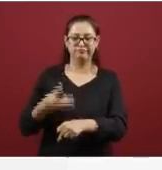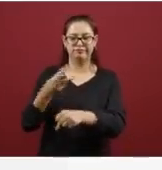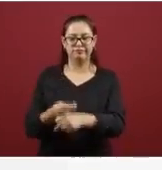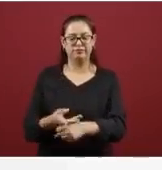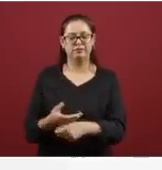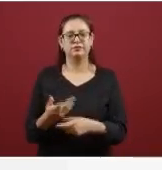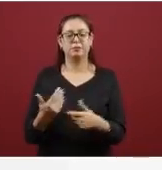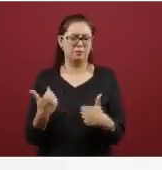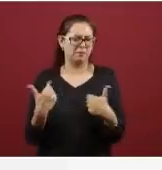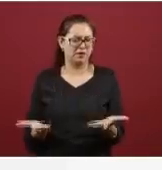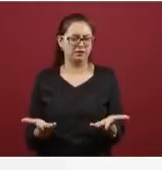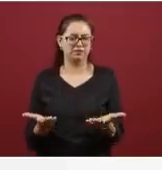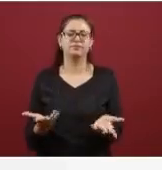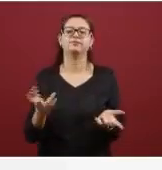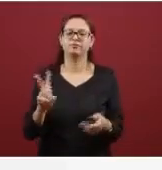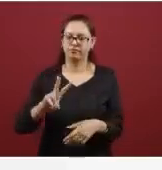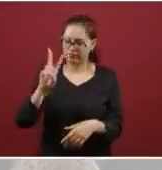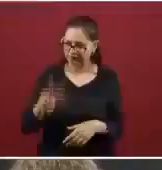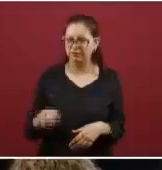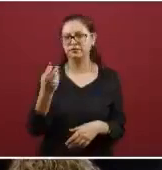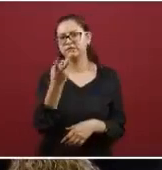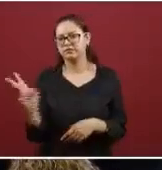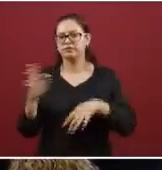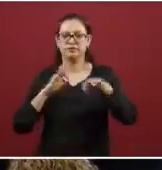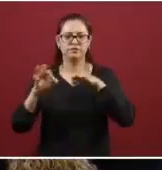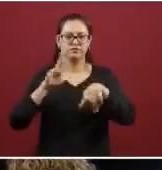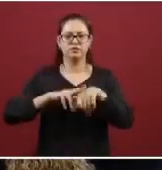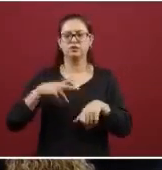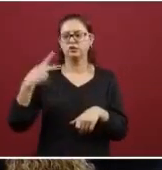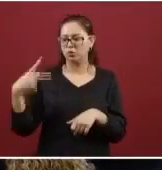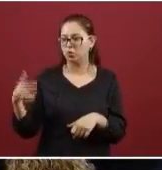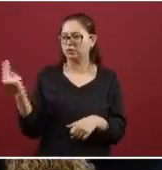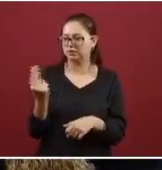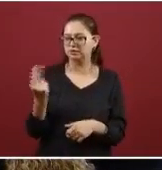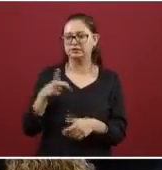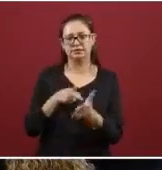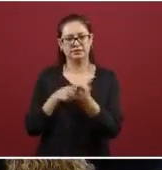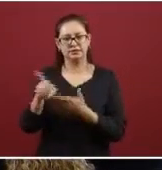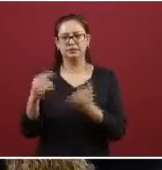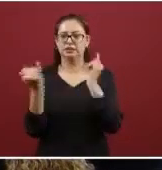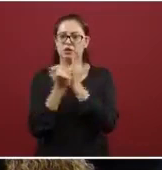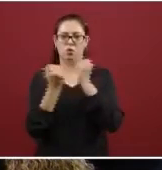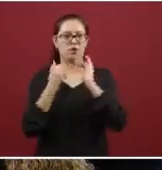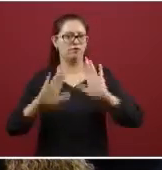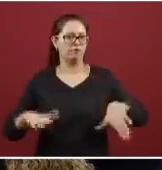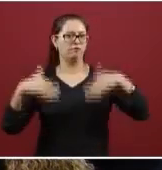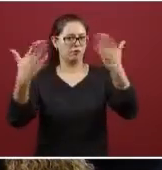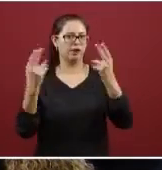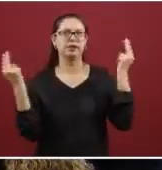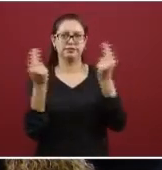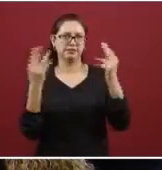satisfacer las necesidades y los derechos de nuestros trabajadores y también los compromisos tomados por fuera. En ese